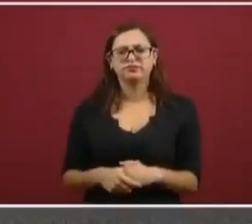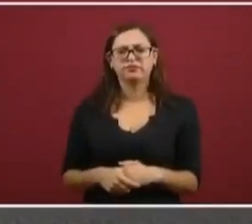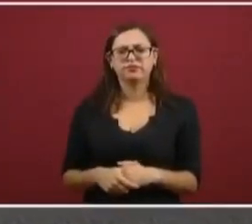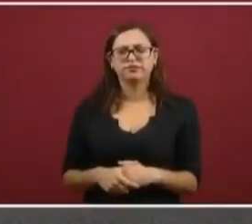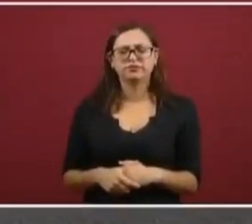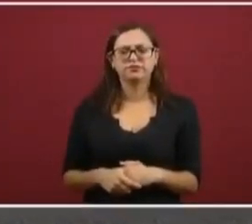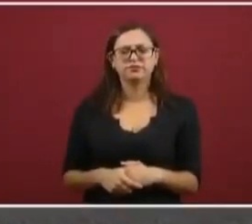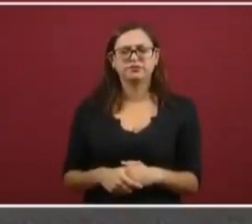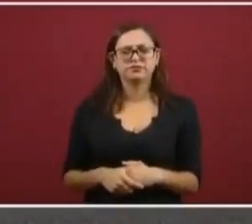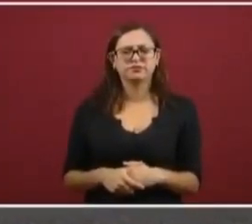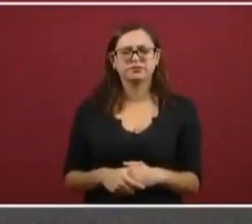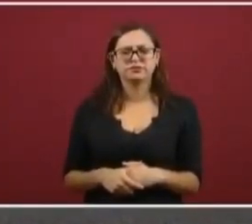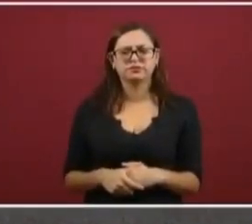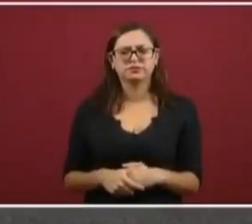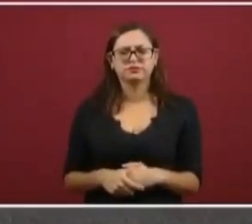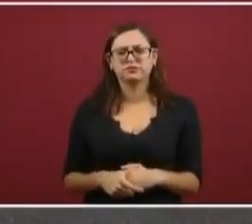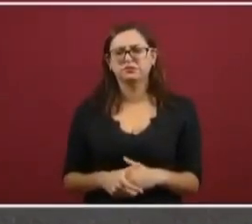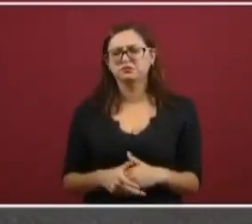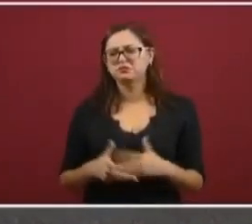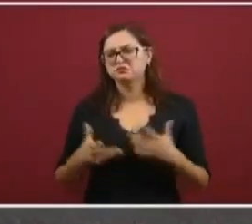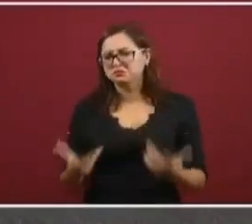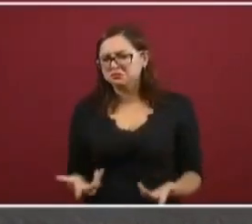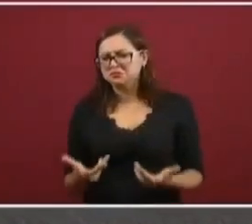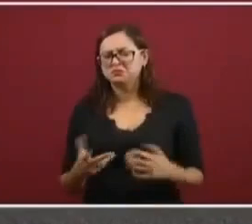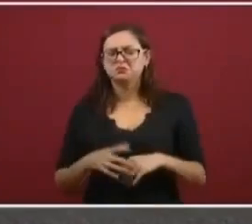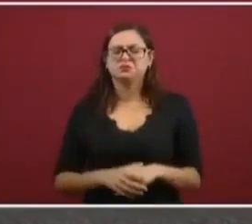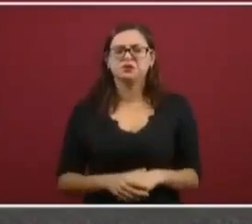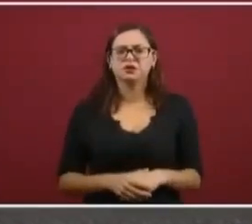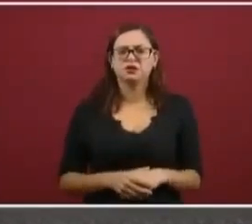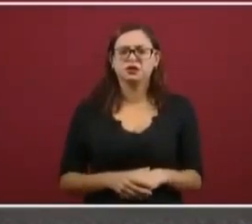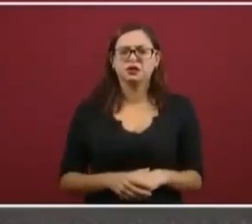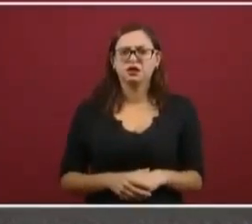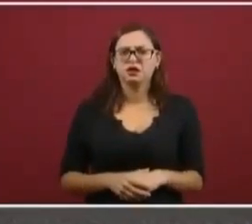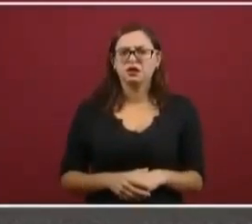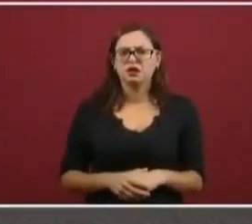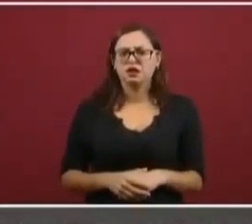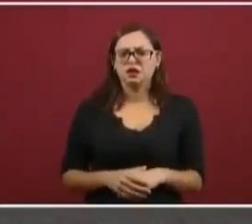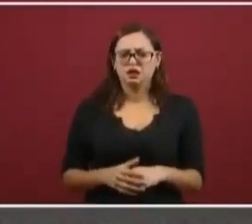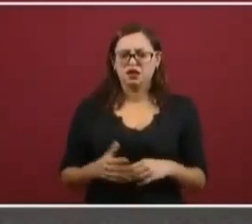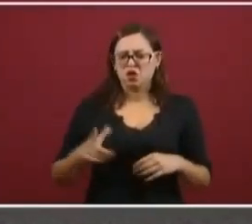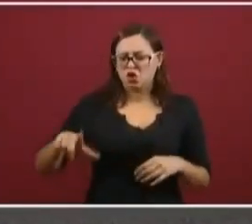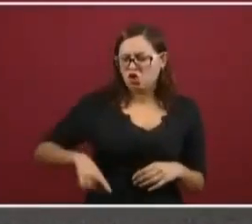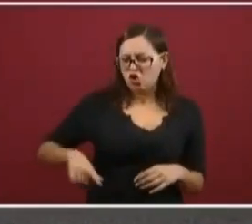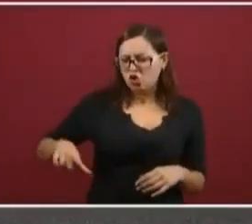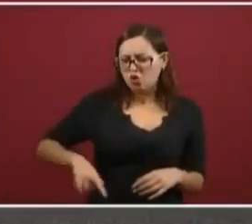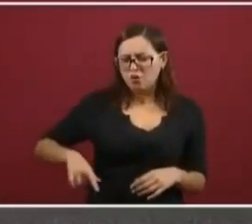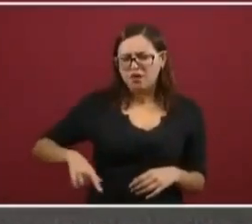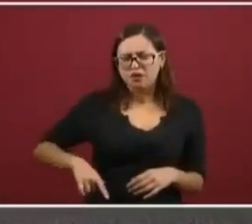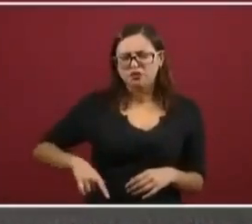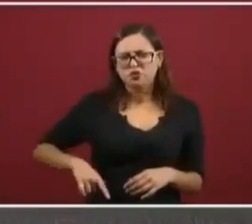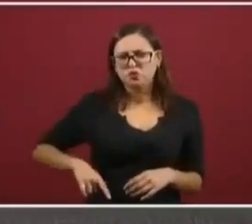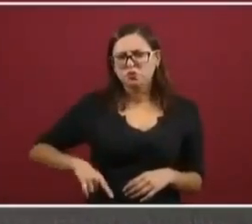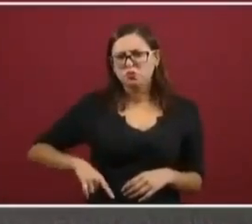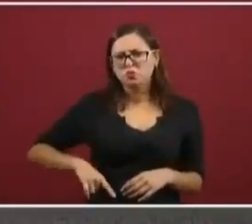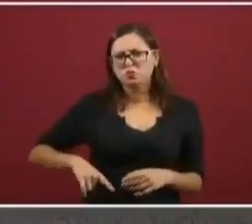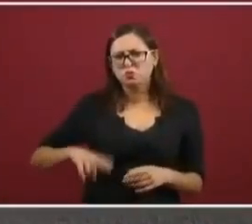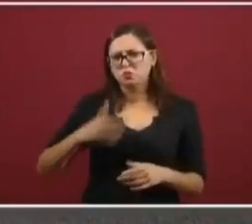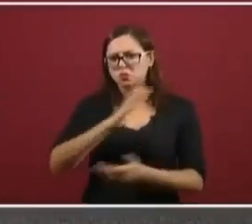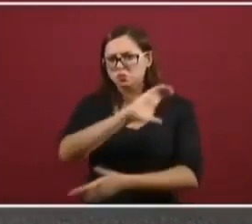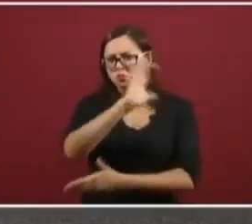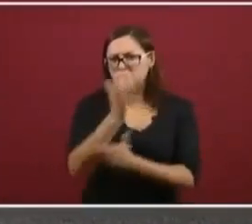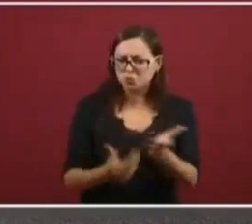contrata a cerca de 50.000 elementos policías privados